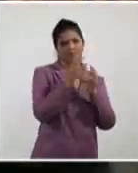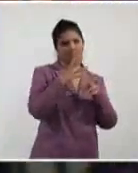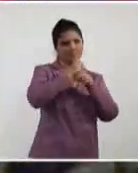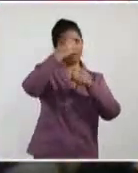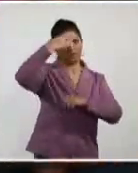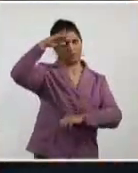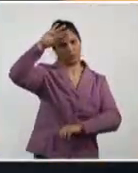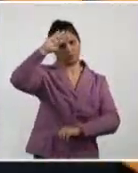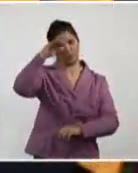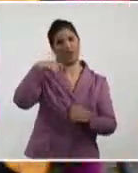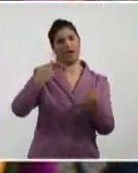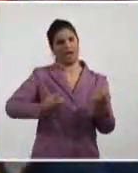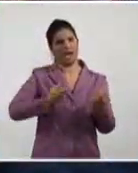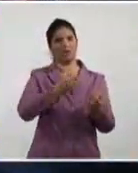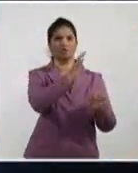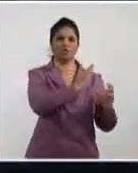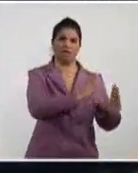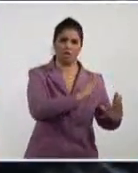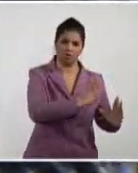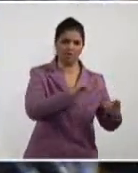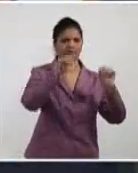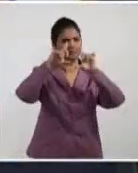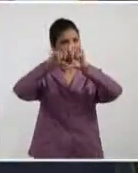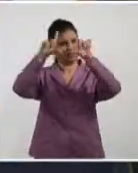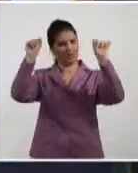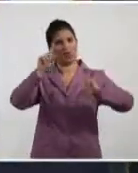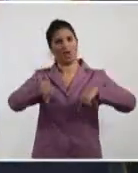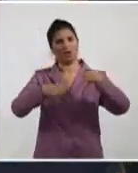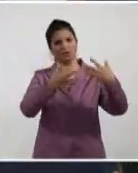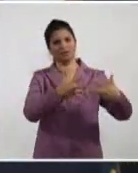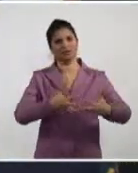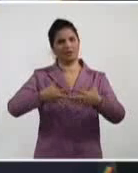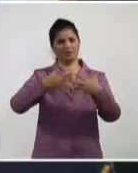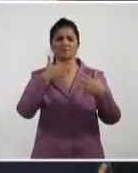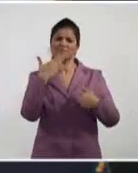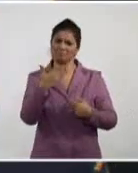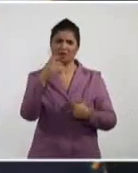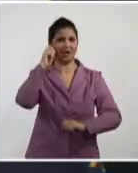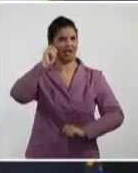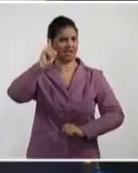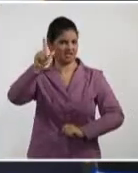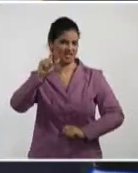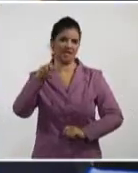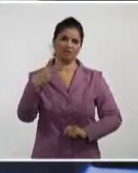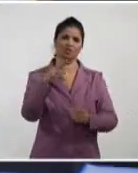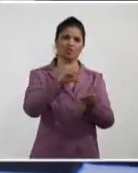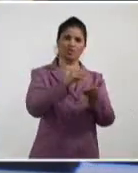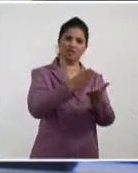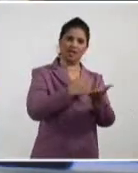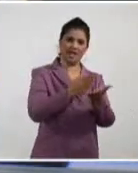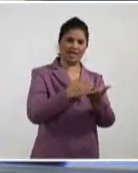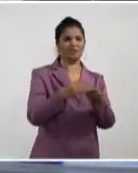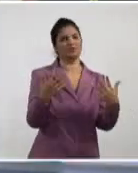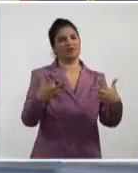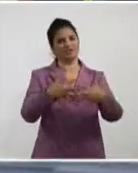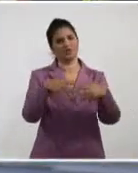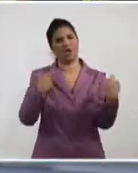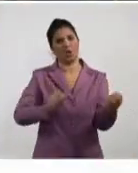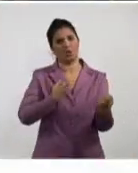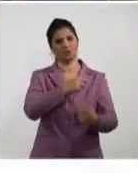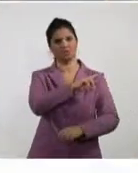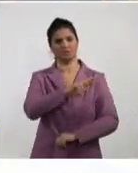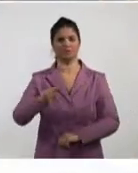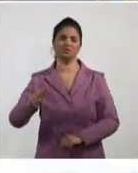País. Sin dudas, buenas propuestas literarias que nos acercan a la revolución y a sus esencias. Elena Godínez del